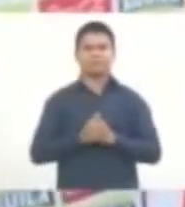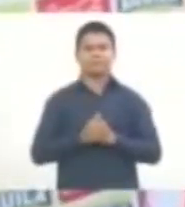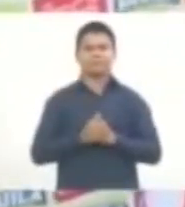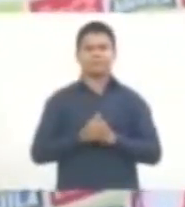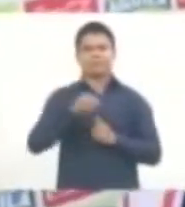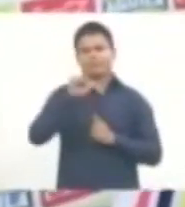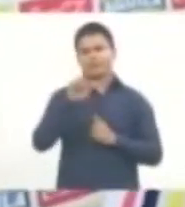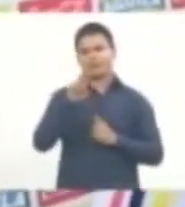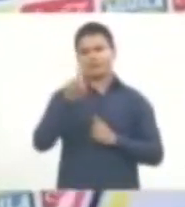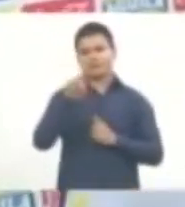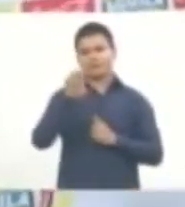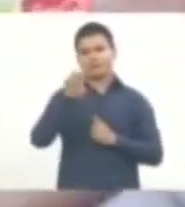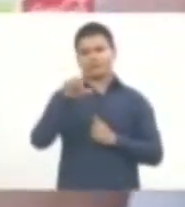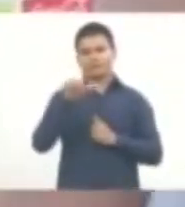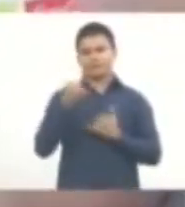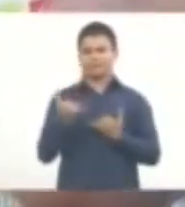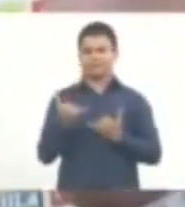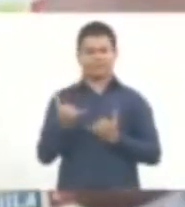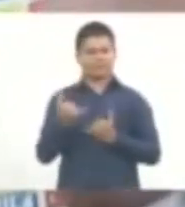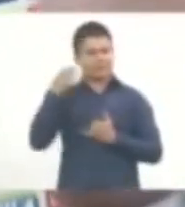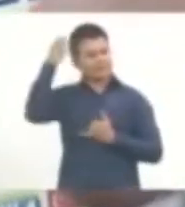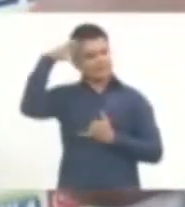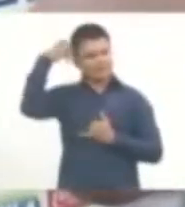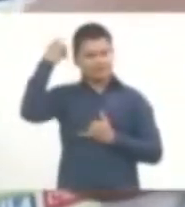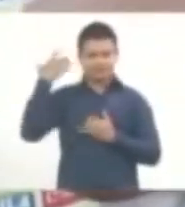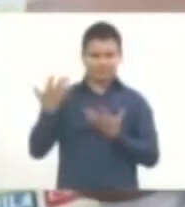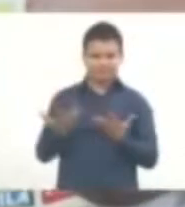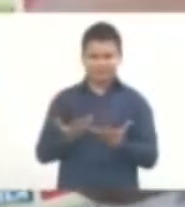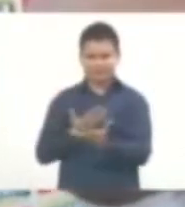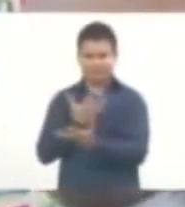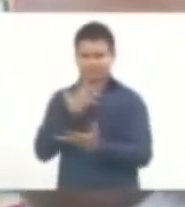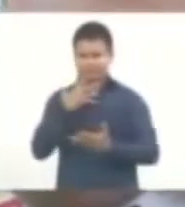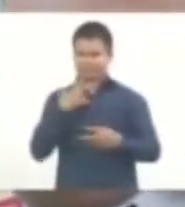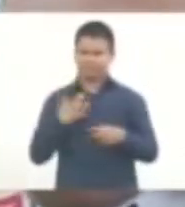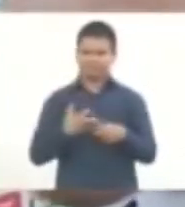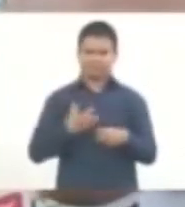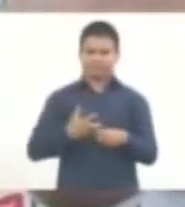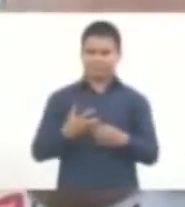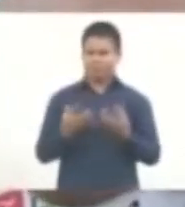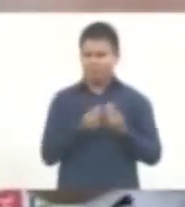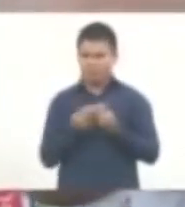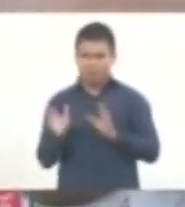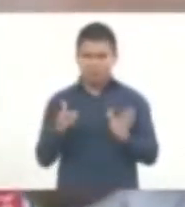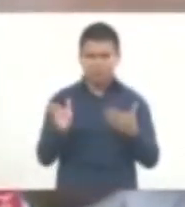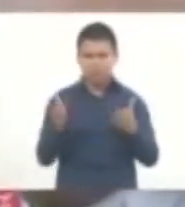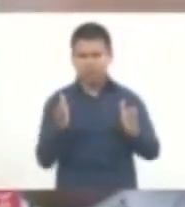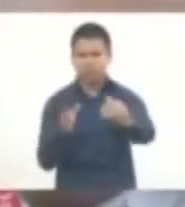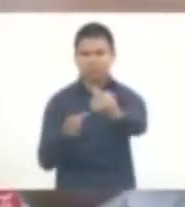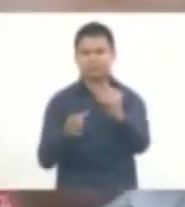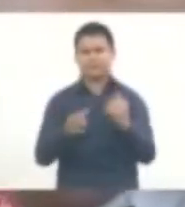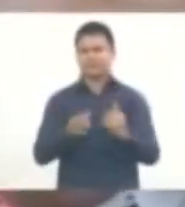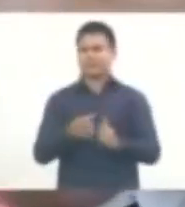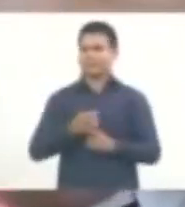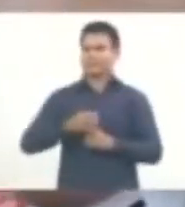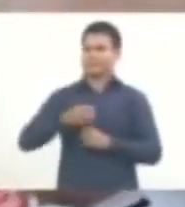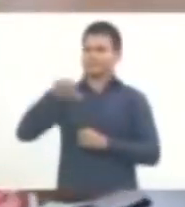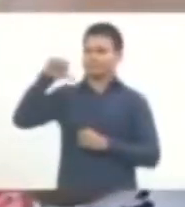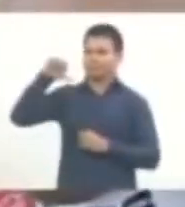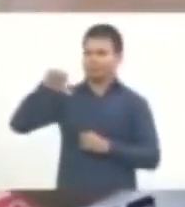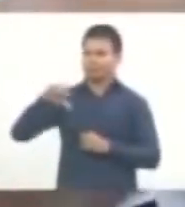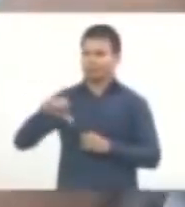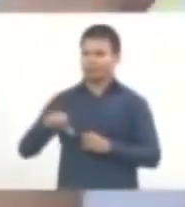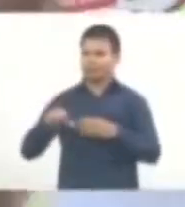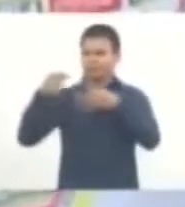el Arsenal que en el momento no están funcionando, en lo colectivo, en todos los aspectos no está bien el equipo, pero ahora